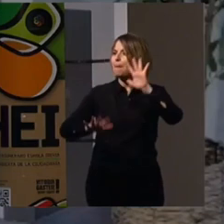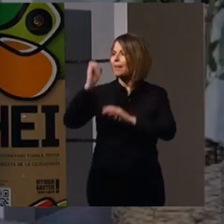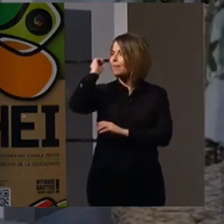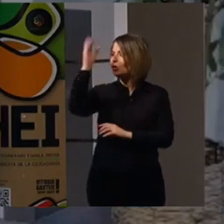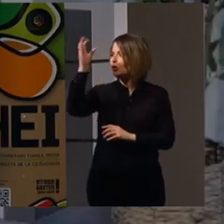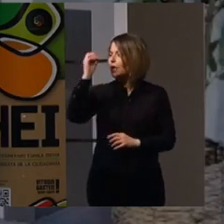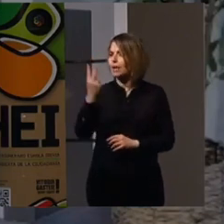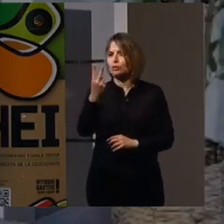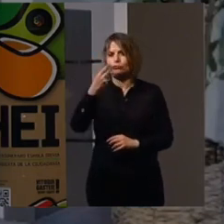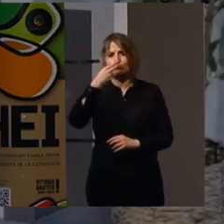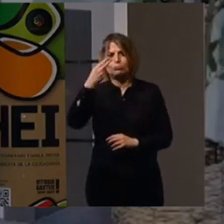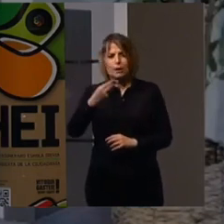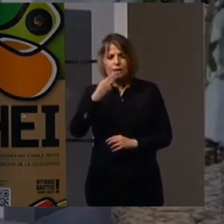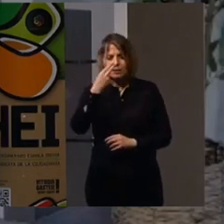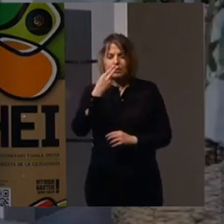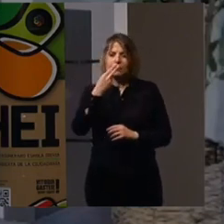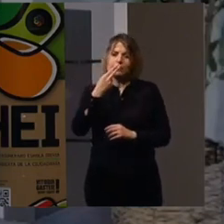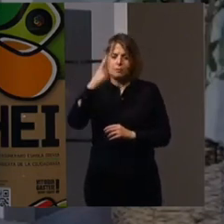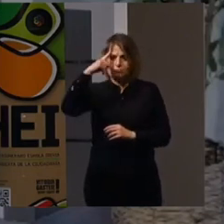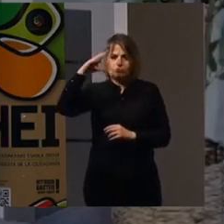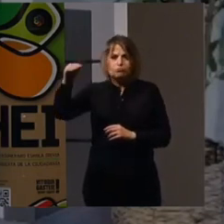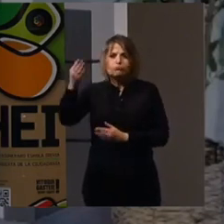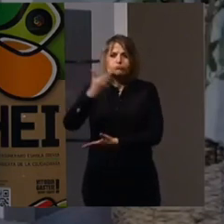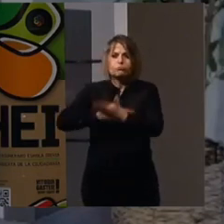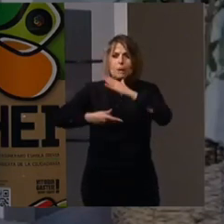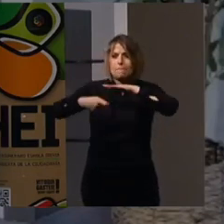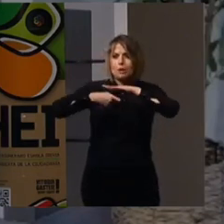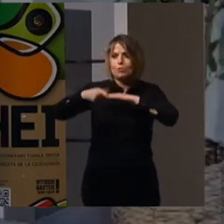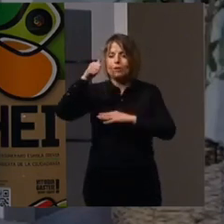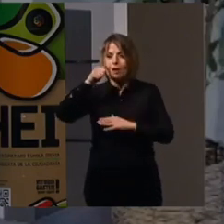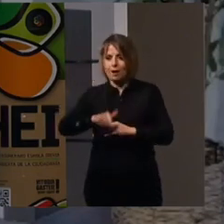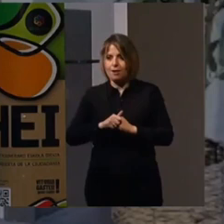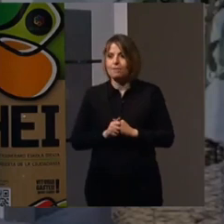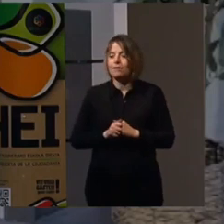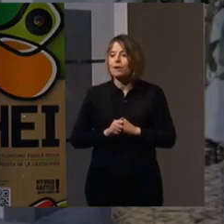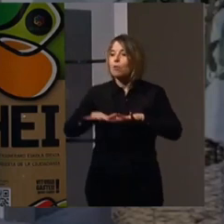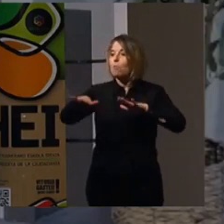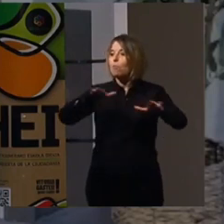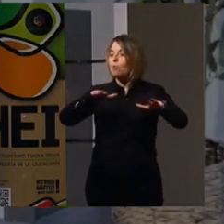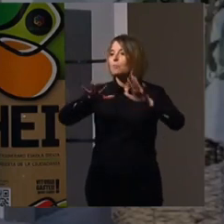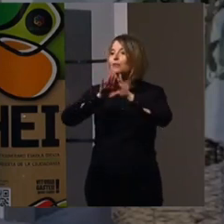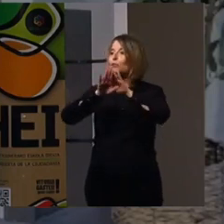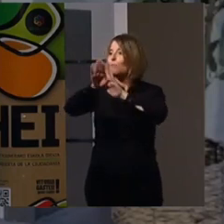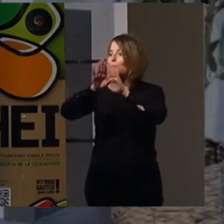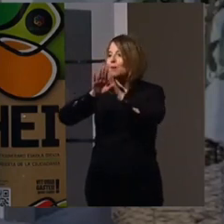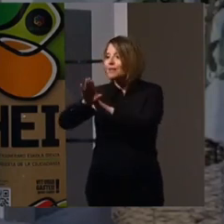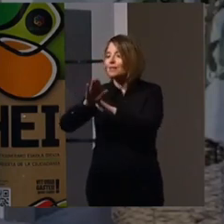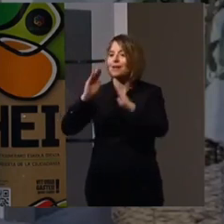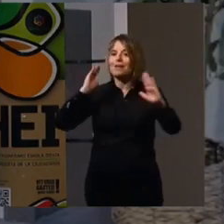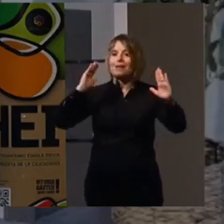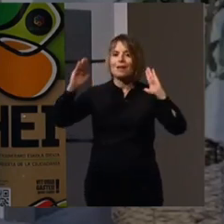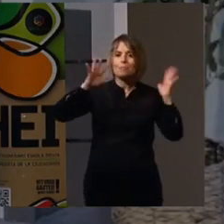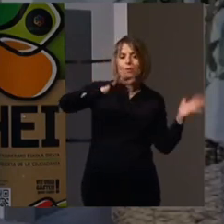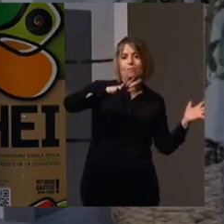muy interesantes para ampliar el conocimiento sobre Vitoria-Gasteiz y sobre Araba. El movimiento vecinal en Vitoria-Gasteiz durante